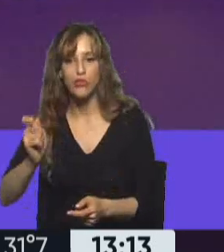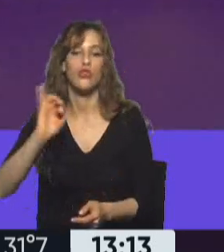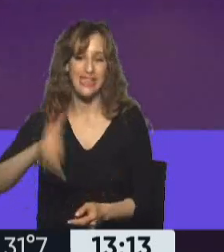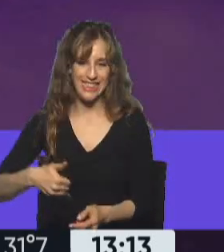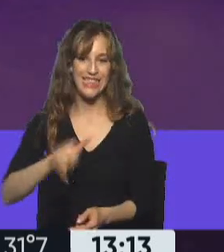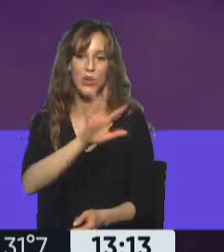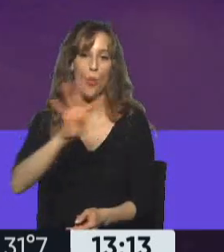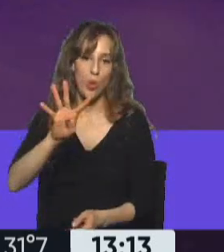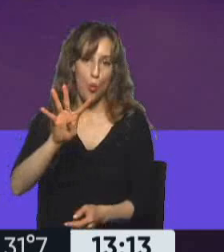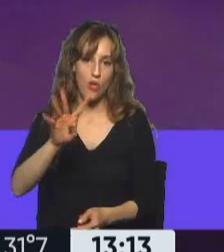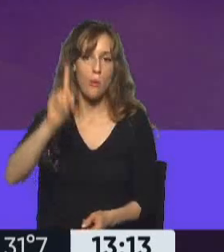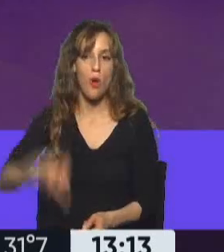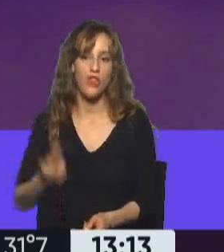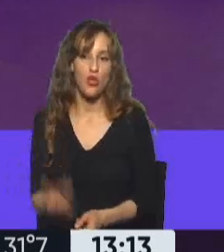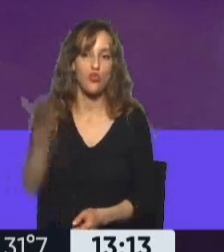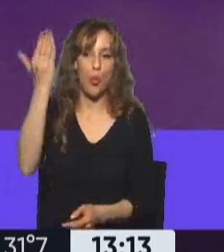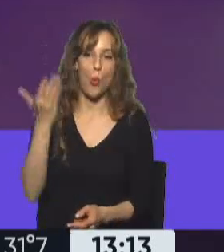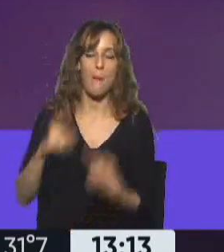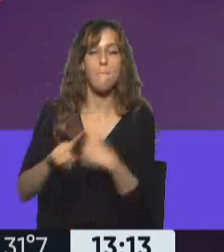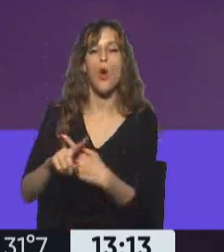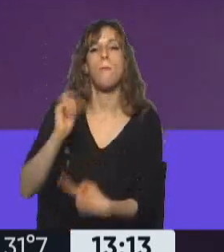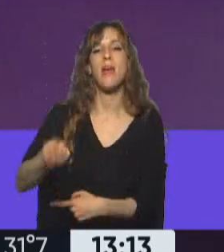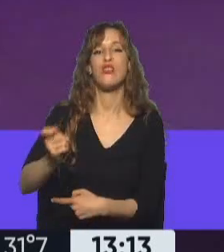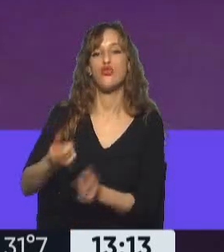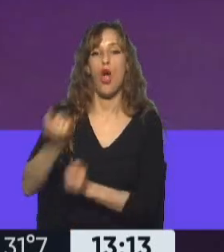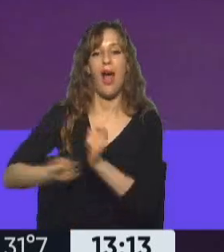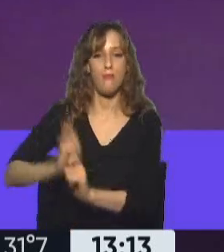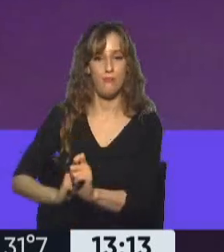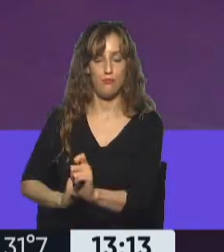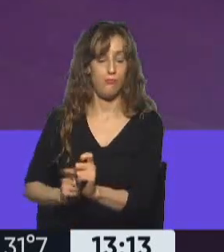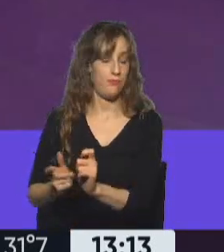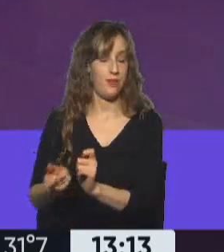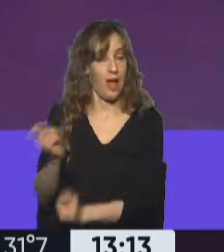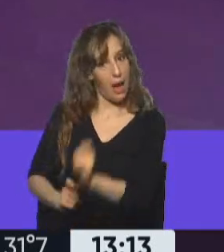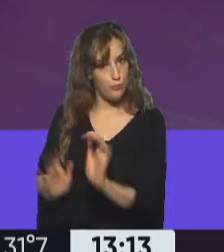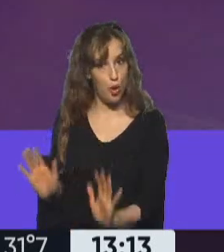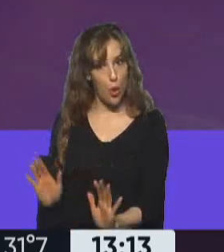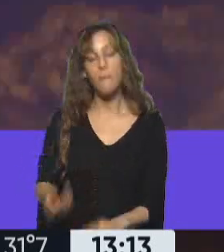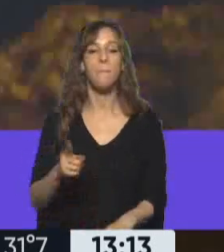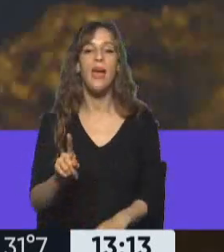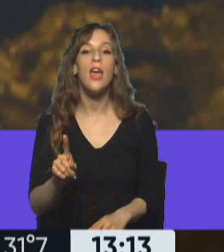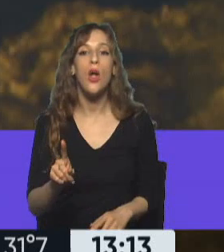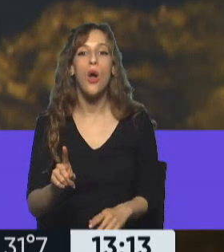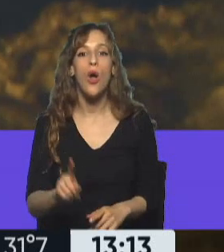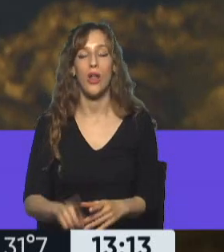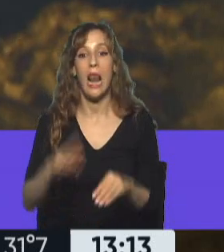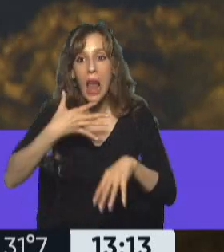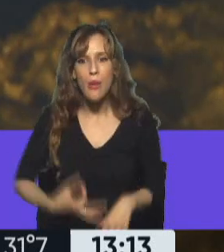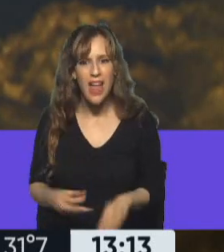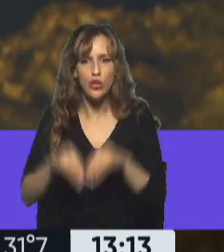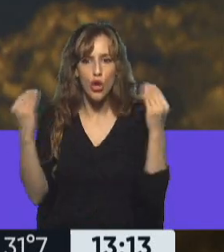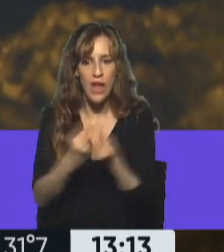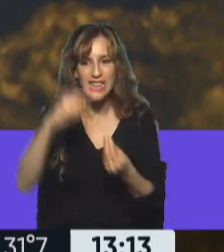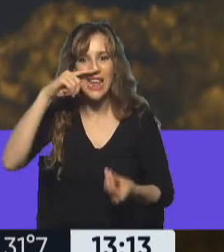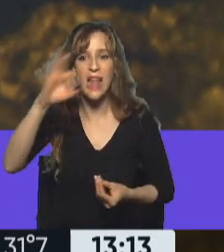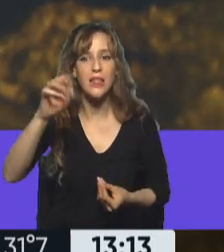nuestro tipo de cambio, en pesos. Pero la carne en el último año aumentó mucho más que 54%, aumentó 70%. La